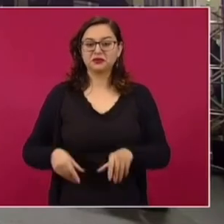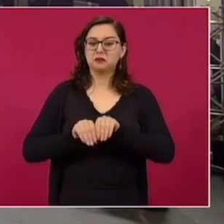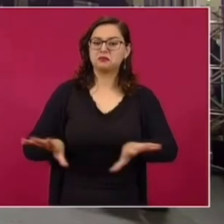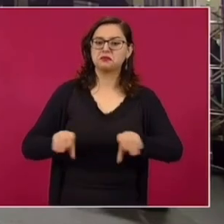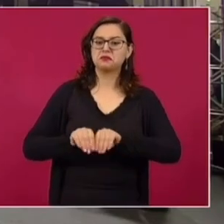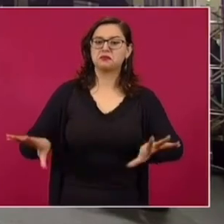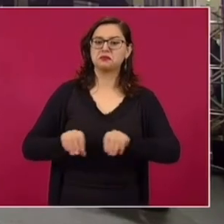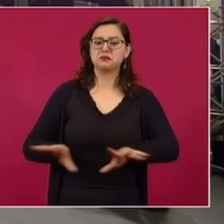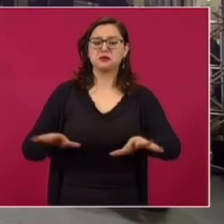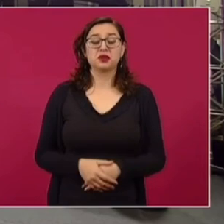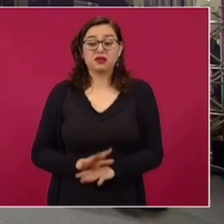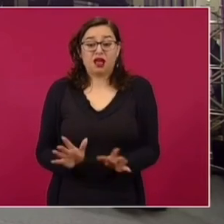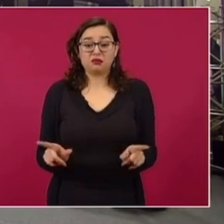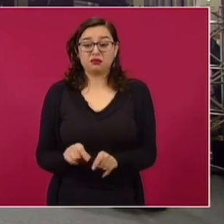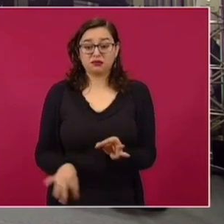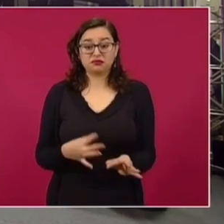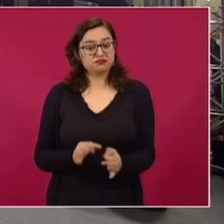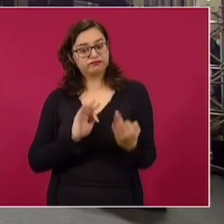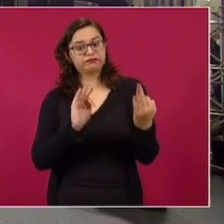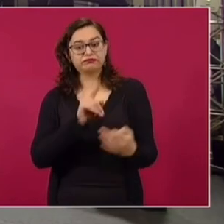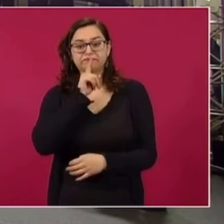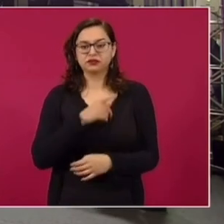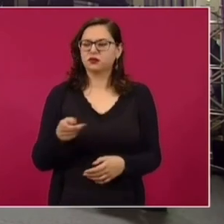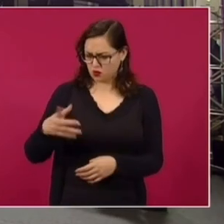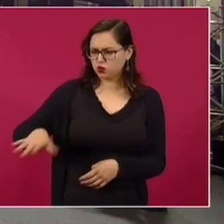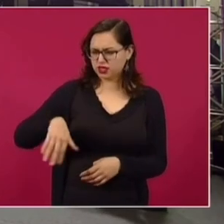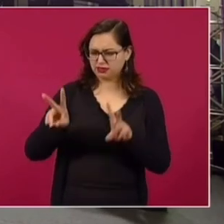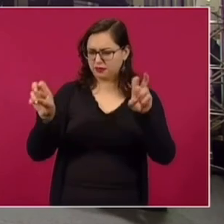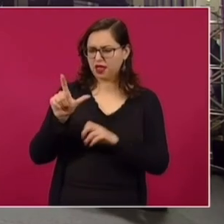ver, búscalo de López Dóriga, porque es interesante.